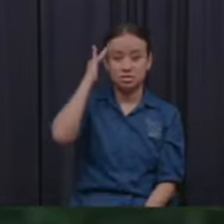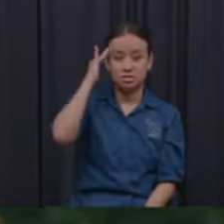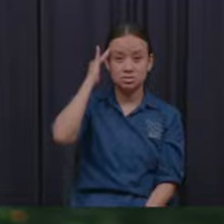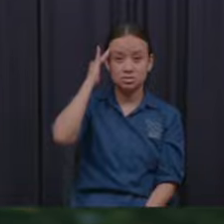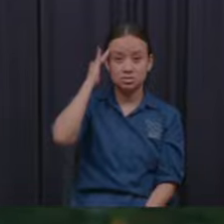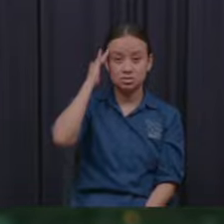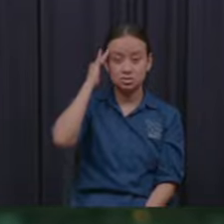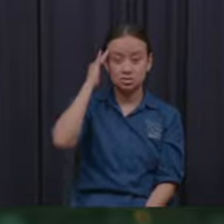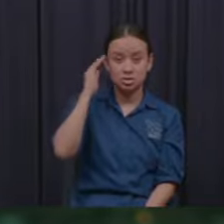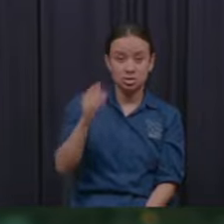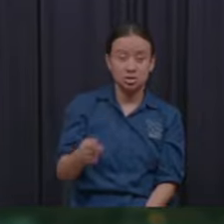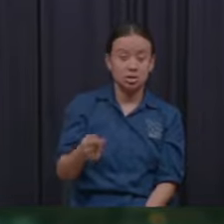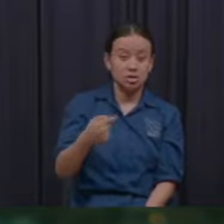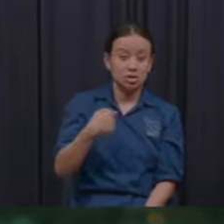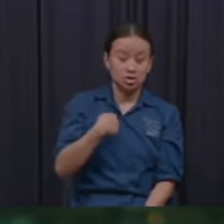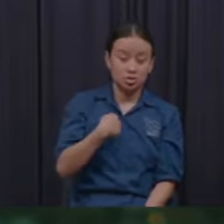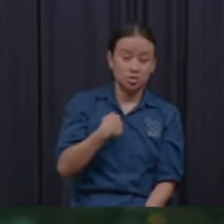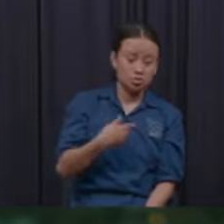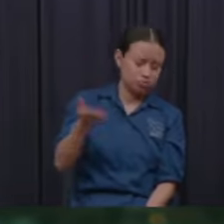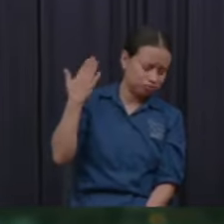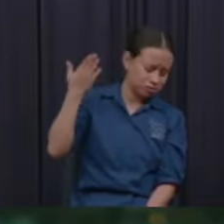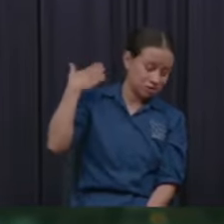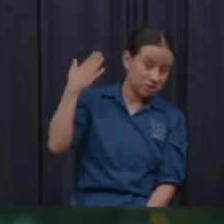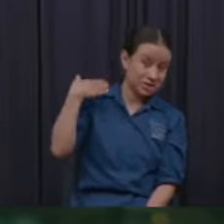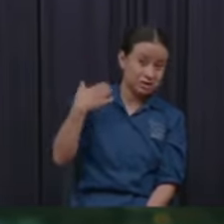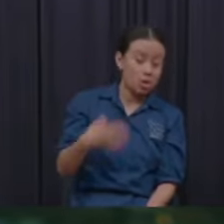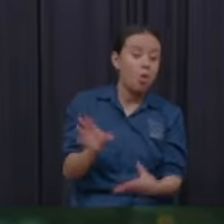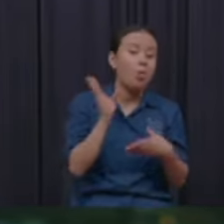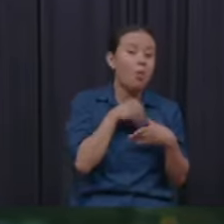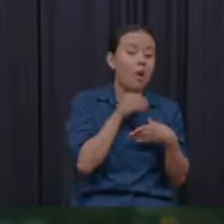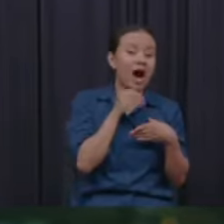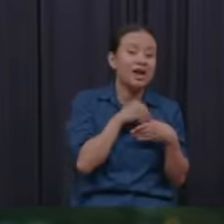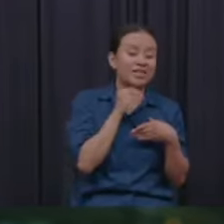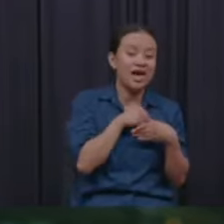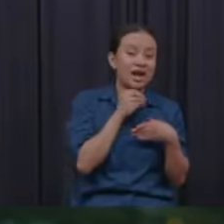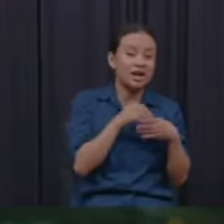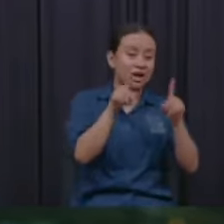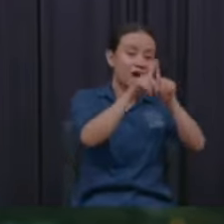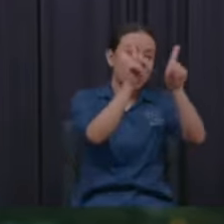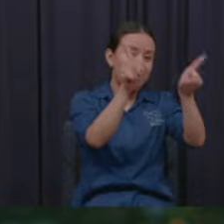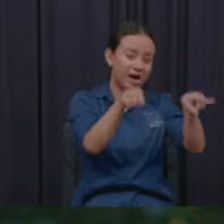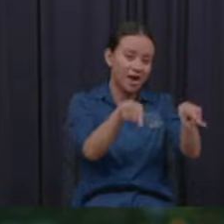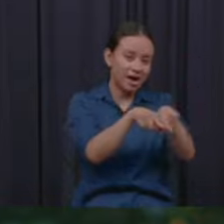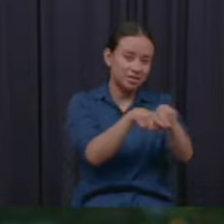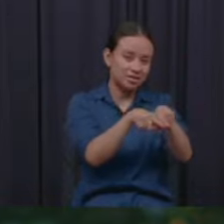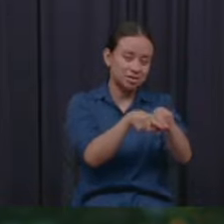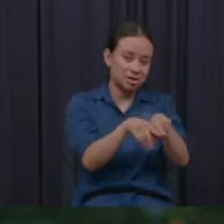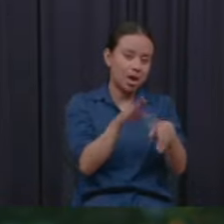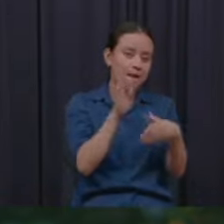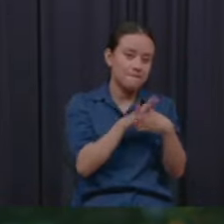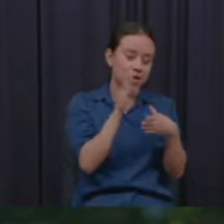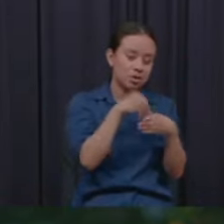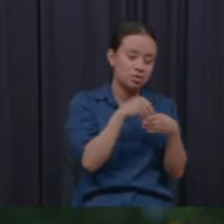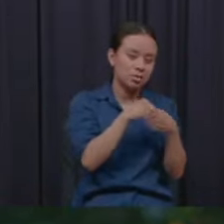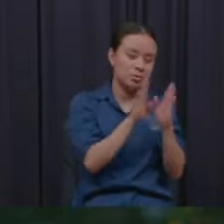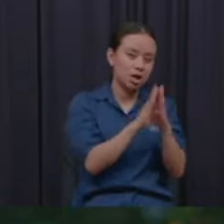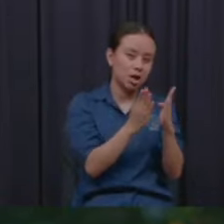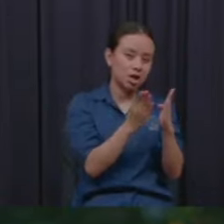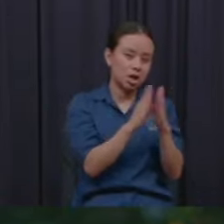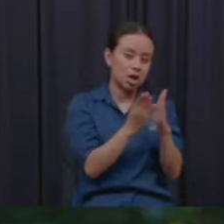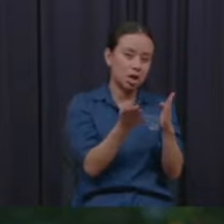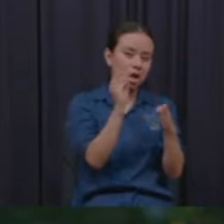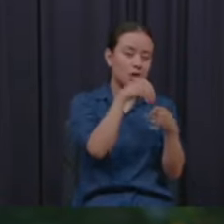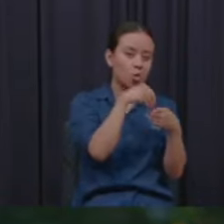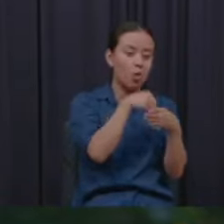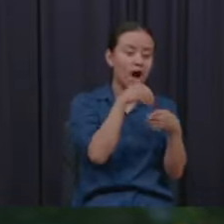Unos muchachos, ¿verdad? Medio bobo. Había una muchacha que me escribía. Ya ni, creo que me escribió a los 13 años, pero yo guardaba